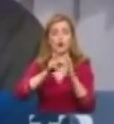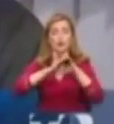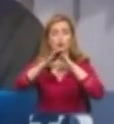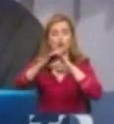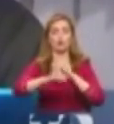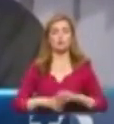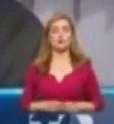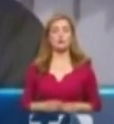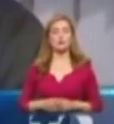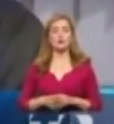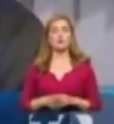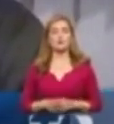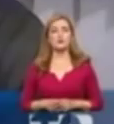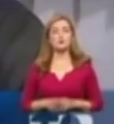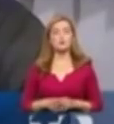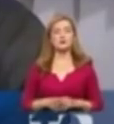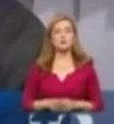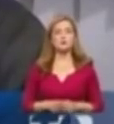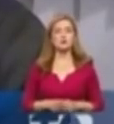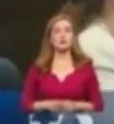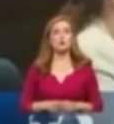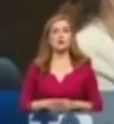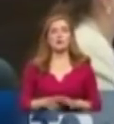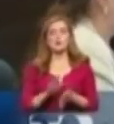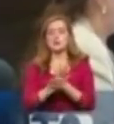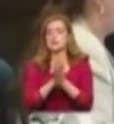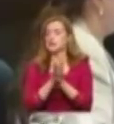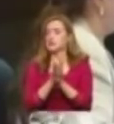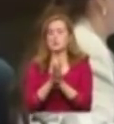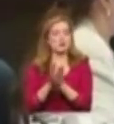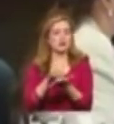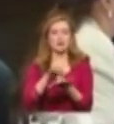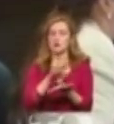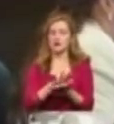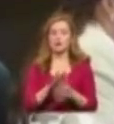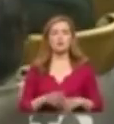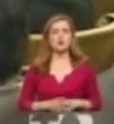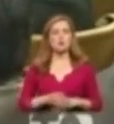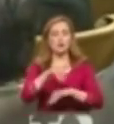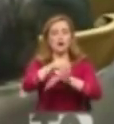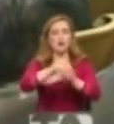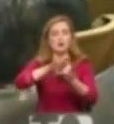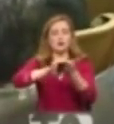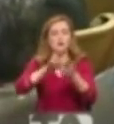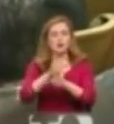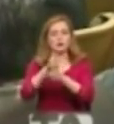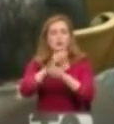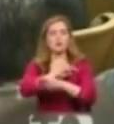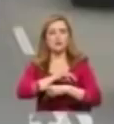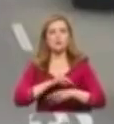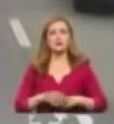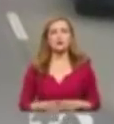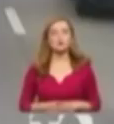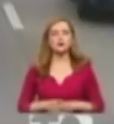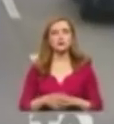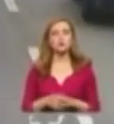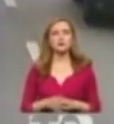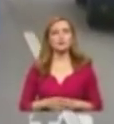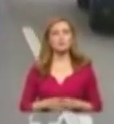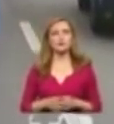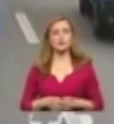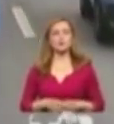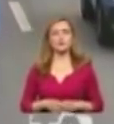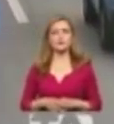la realidad, pero lamentablemente no lo está ejecutando. Para esta tarde está previsto la sesión del Consejo Municipal. En Quito,